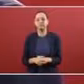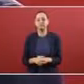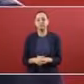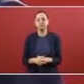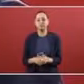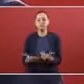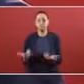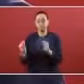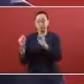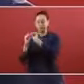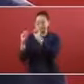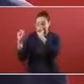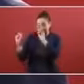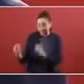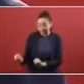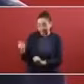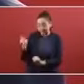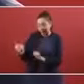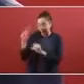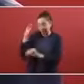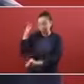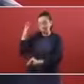el sistema estaba diseñado